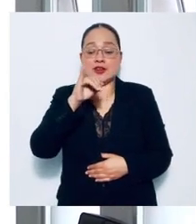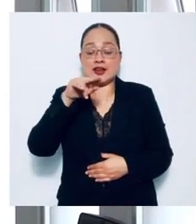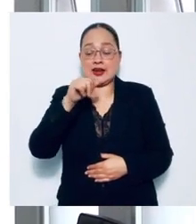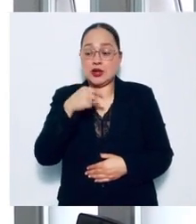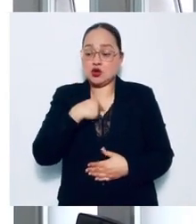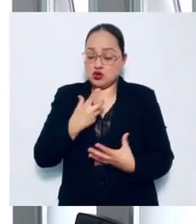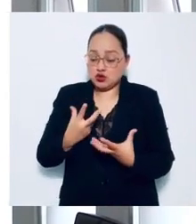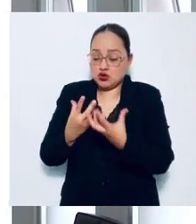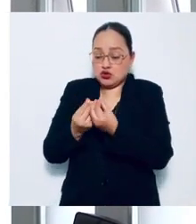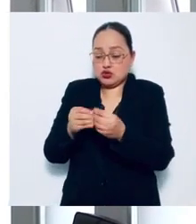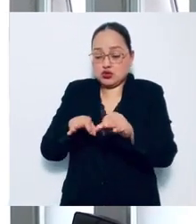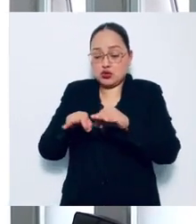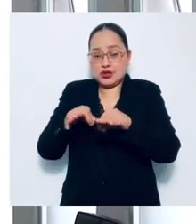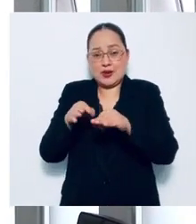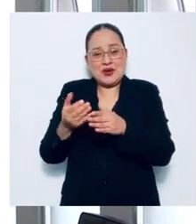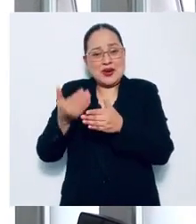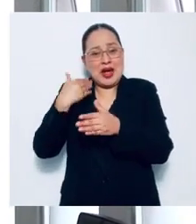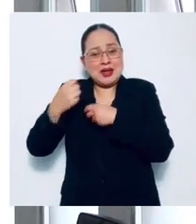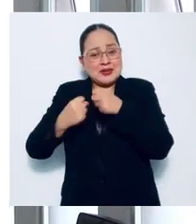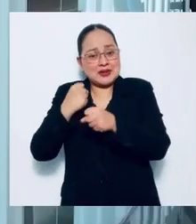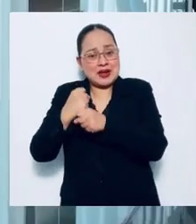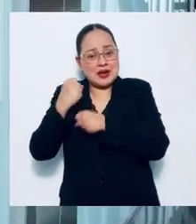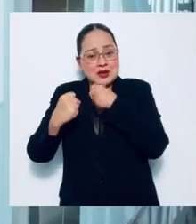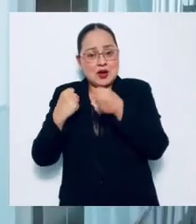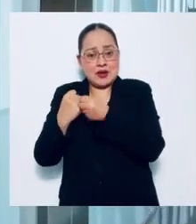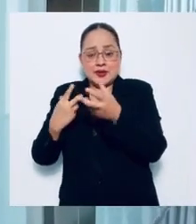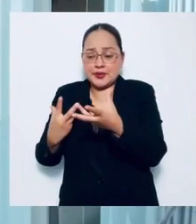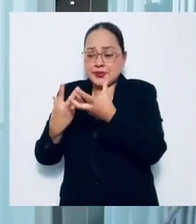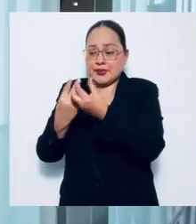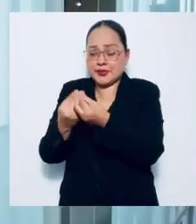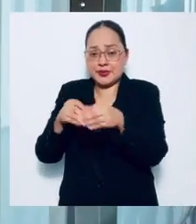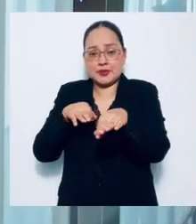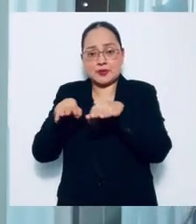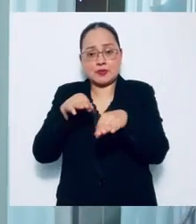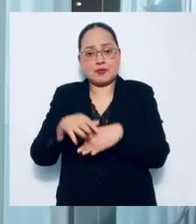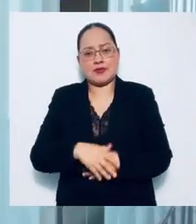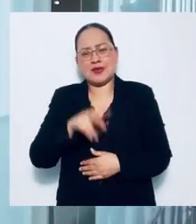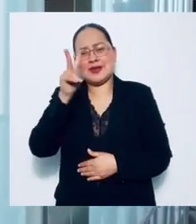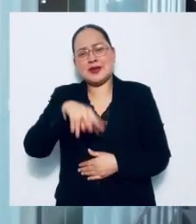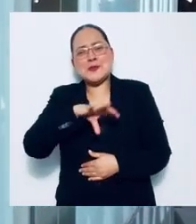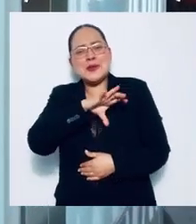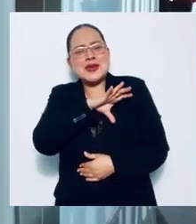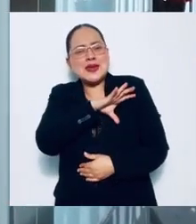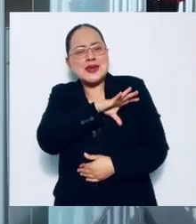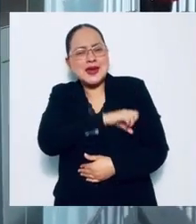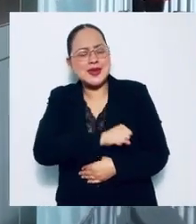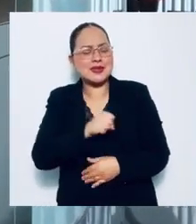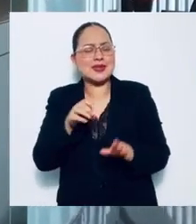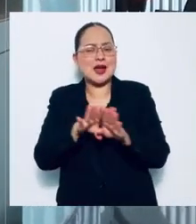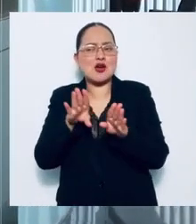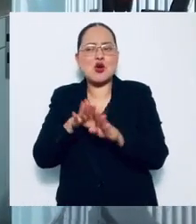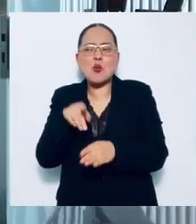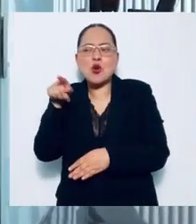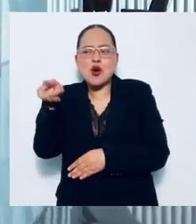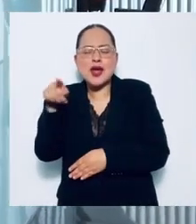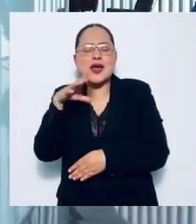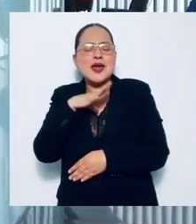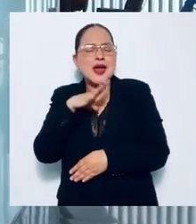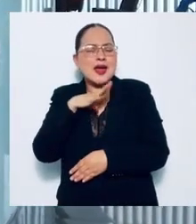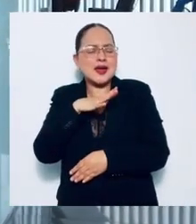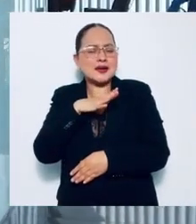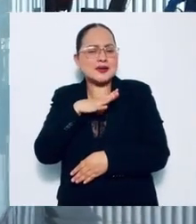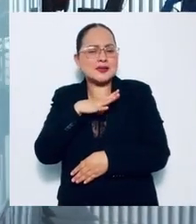su colaborador hace muchos años y me fascinó la manera en la que